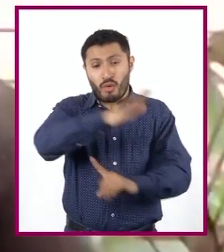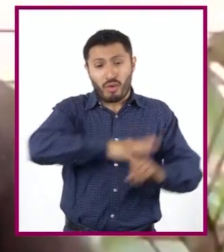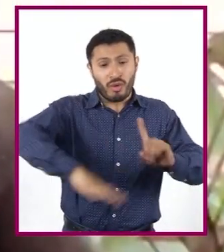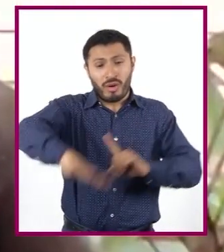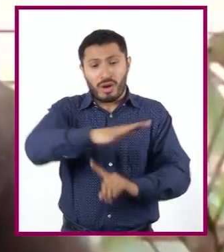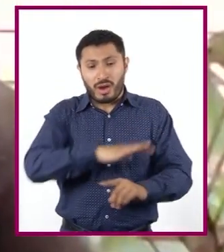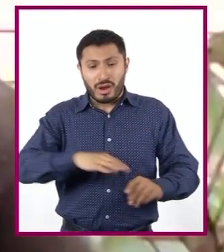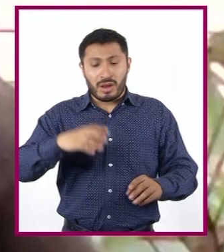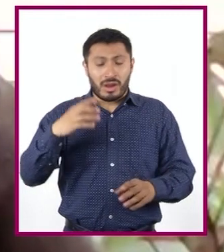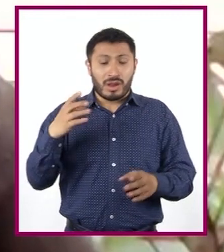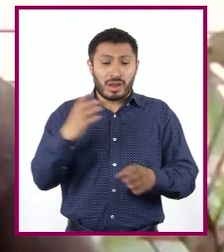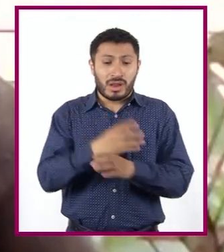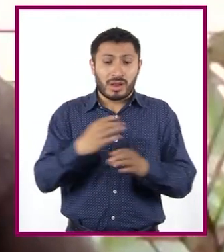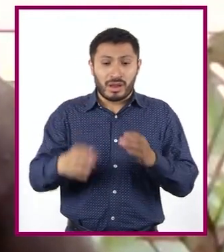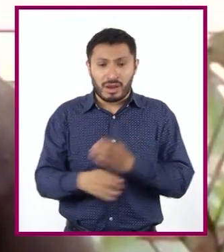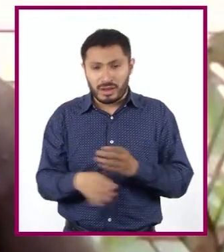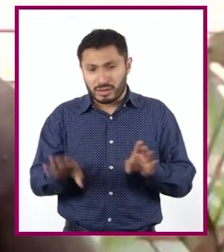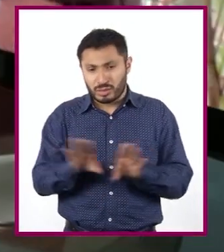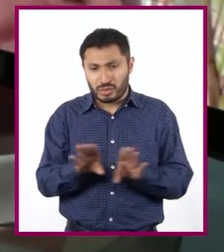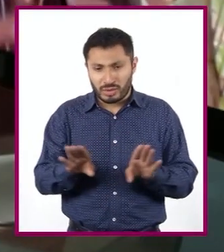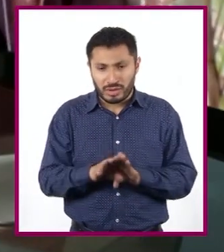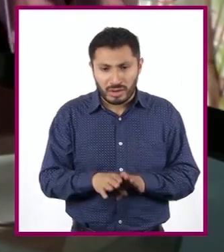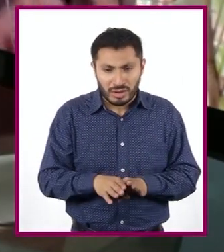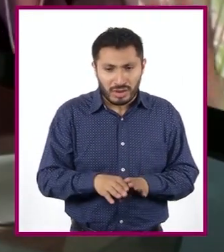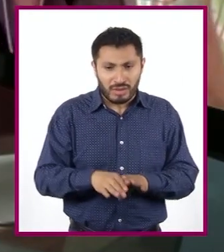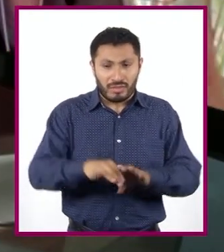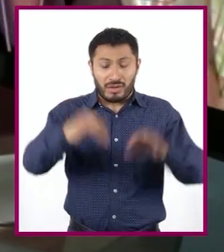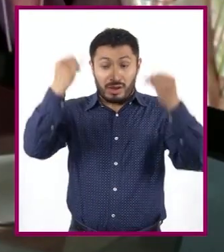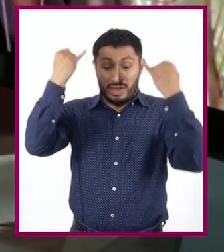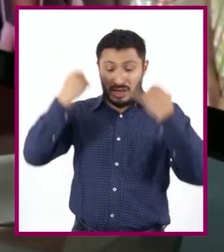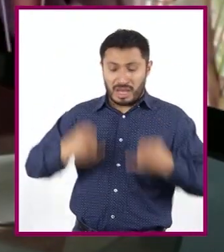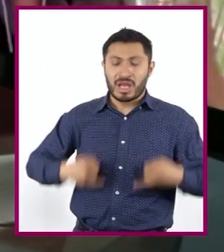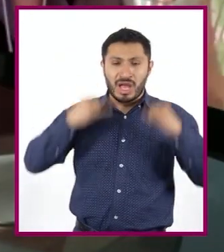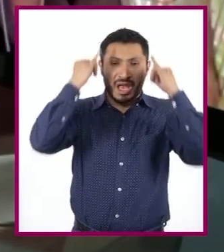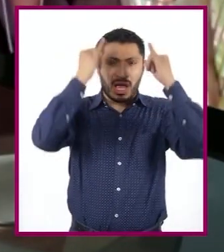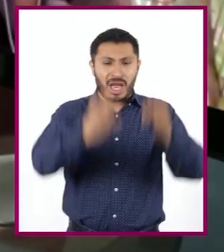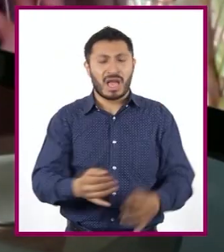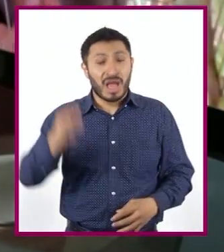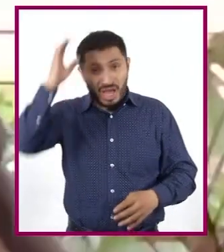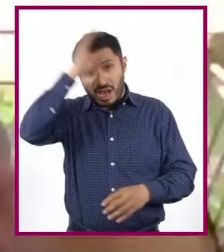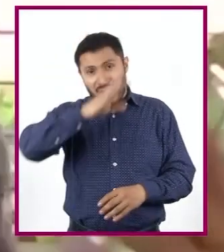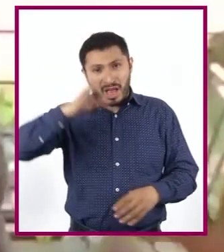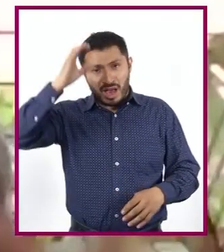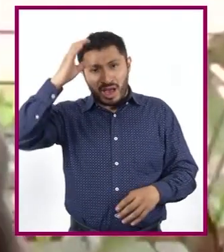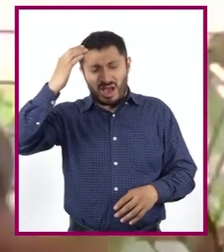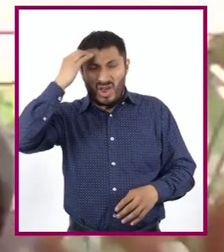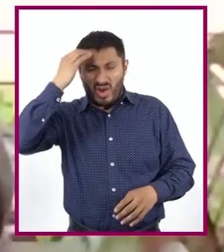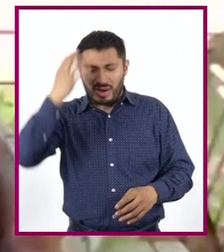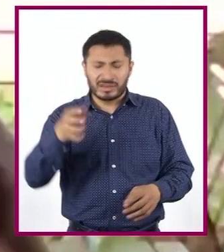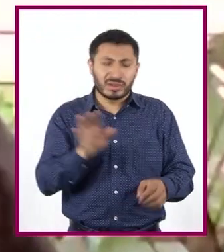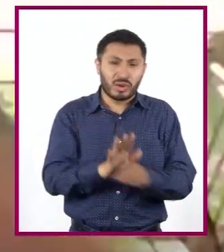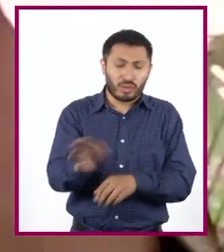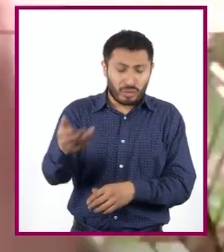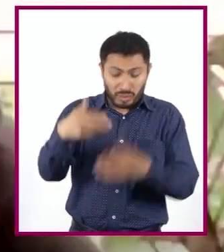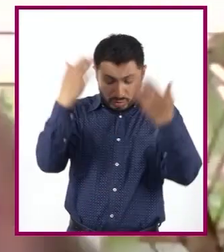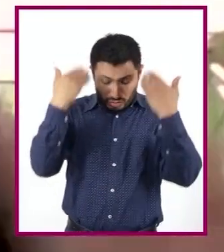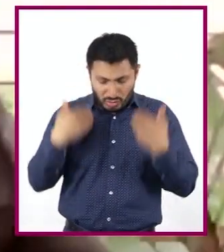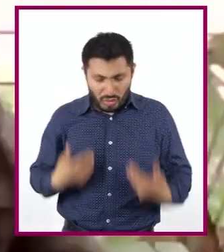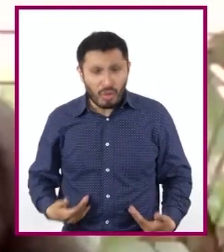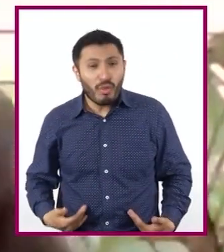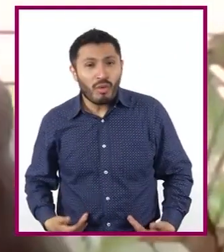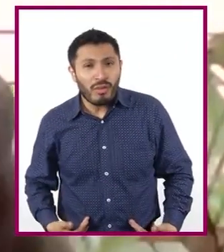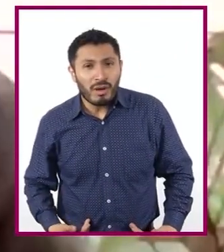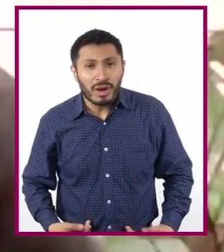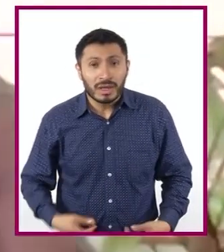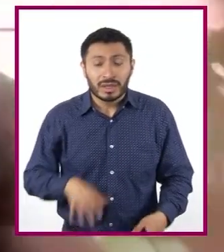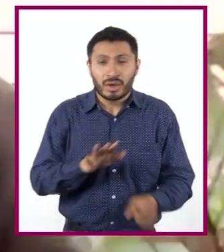medios gráficos desde hace más de 5,000 años. Existen registros, de hecho desde hace más de 15,000 o 20,000 años, existen registros